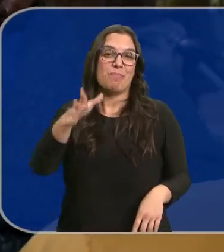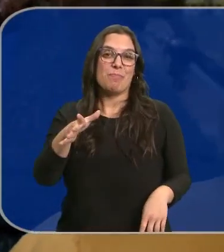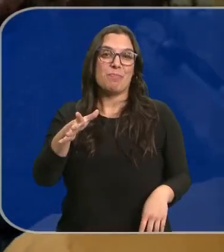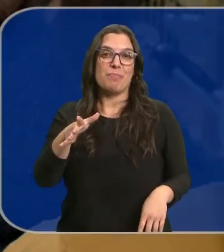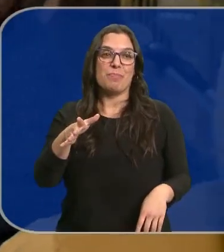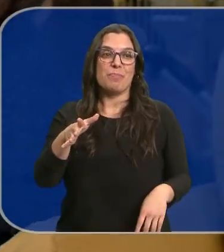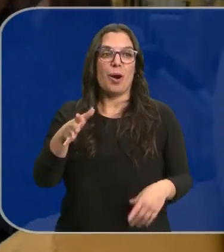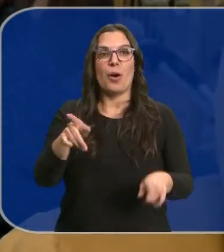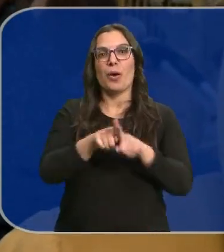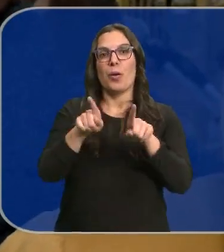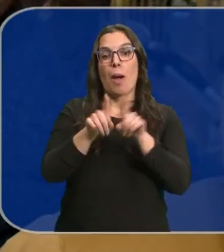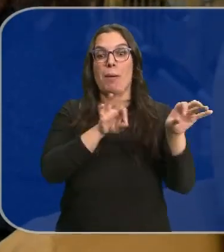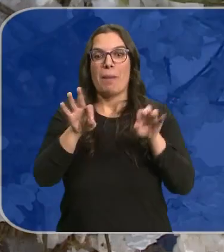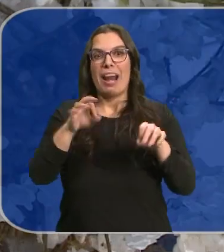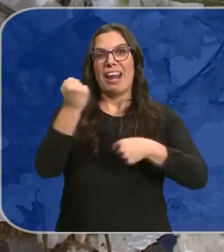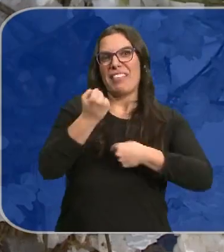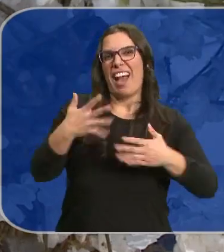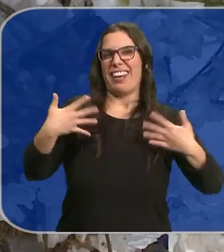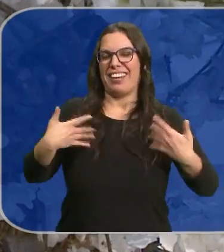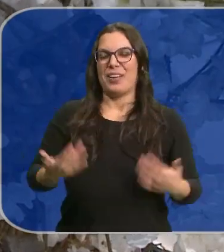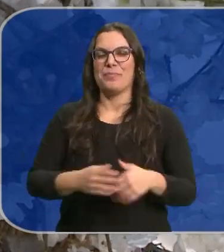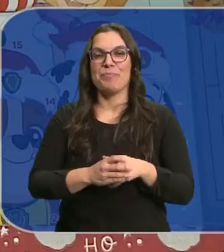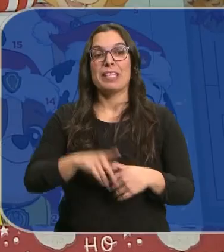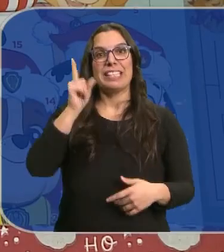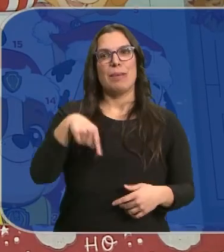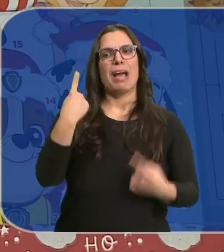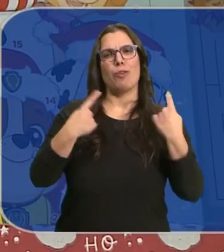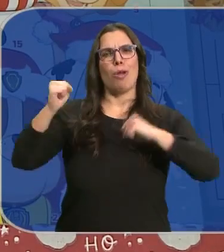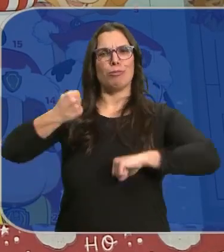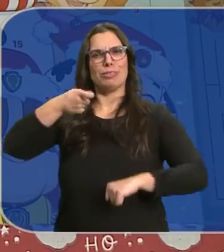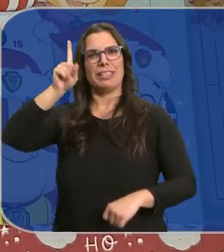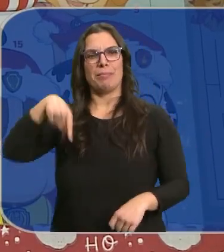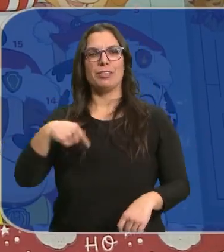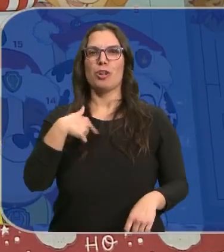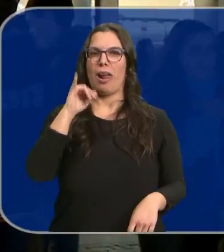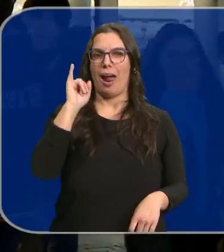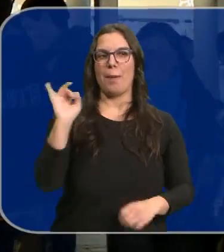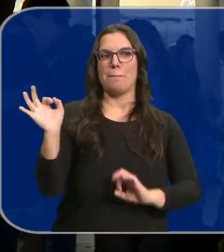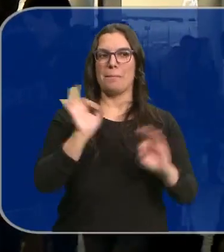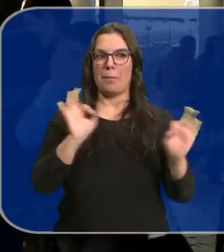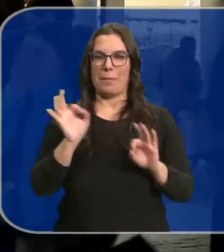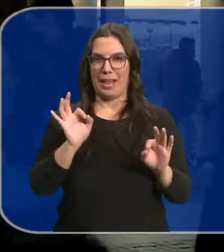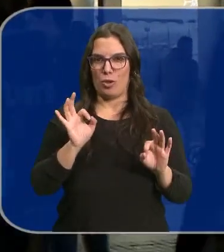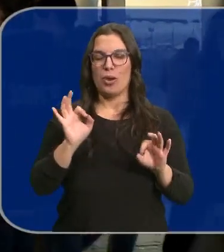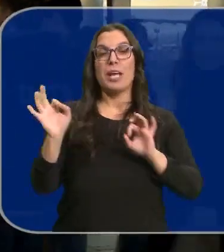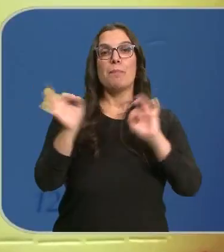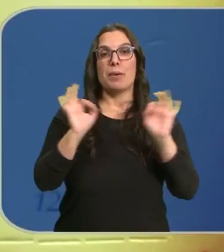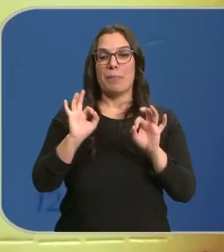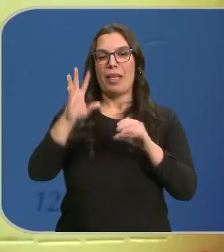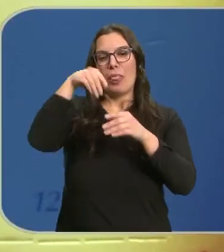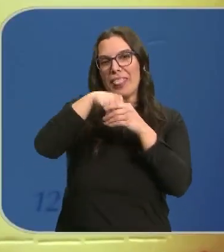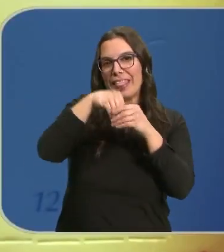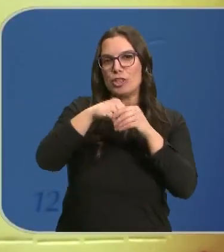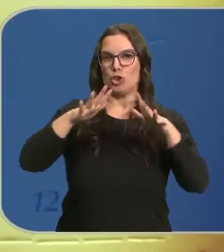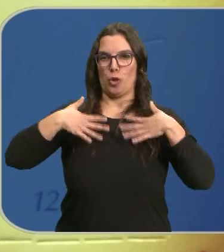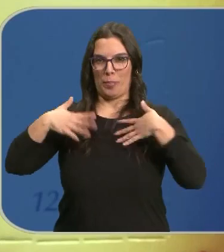es un motivo de Navidad más que les da alegría. Y también para los no tan pequeños. Le tengo además preparado y además le preparamos con sorpresitas